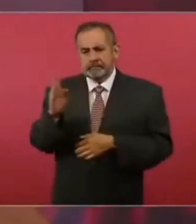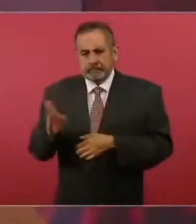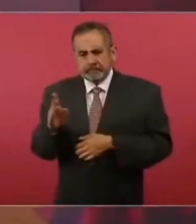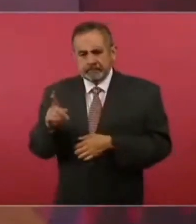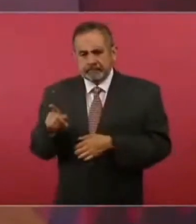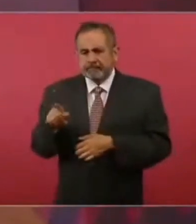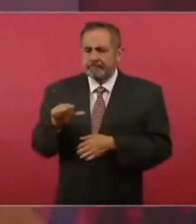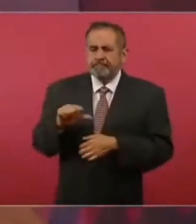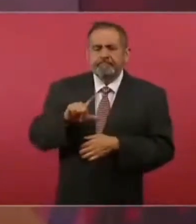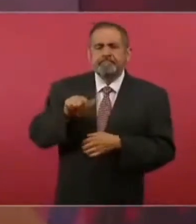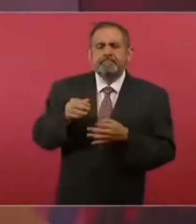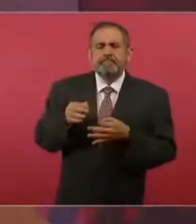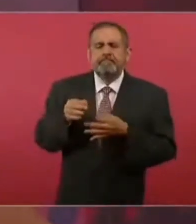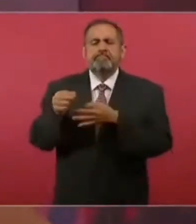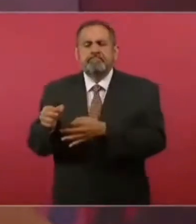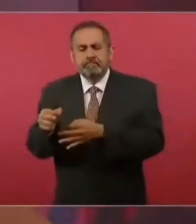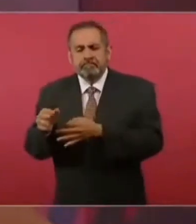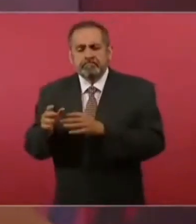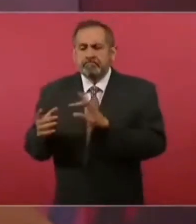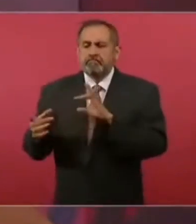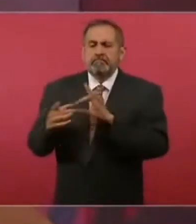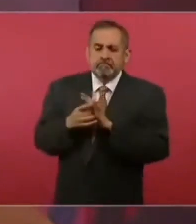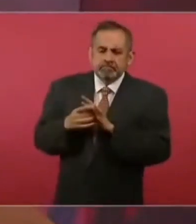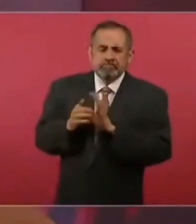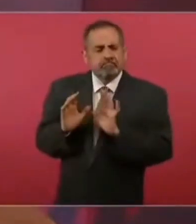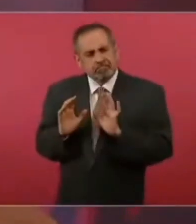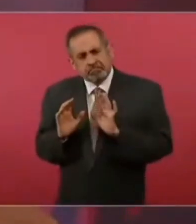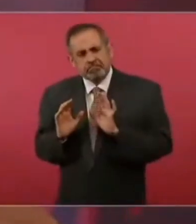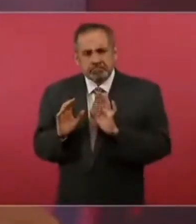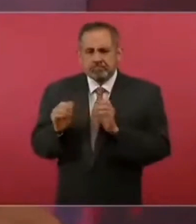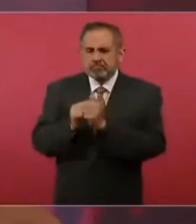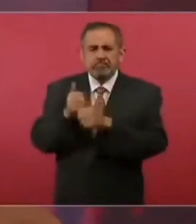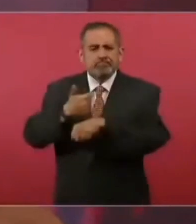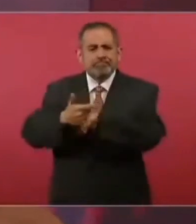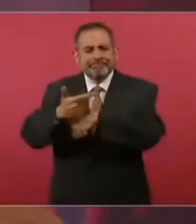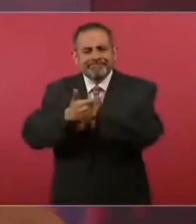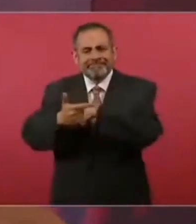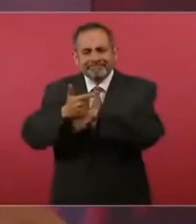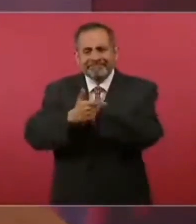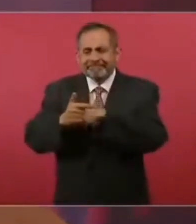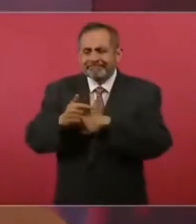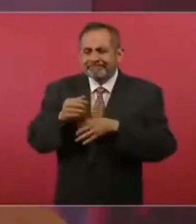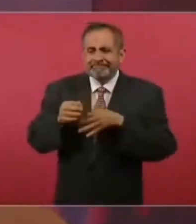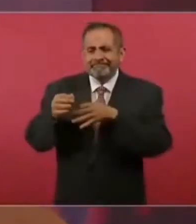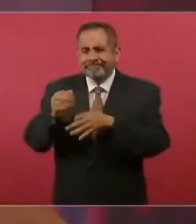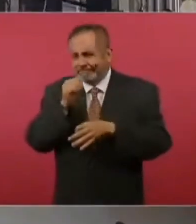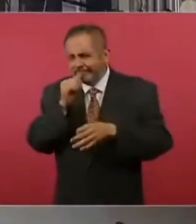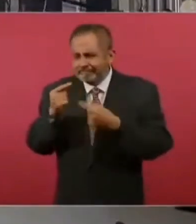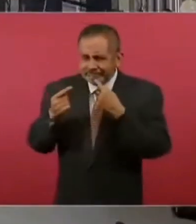se demoró un poco la cooperación con Guatemala, no había